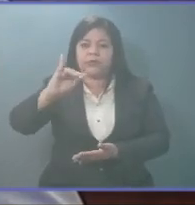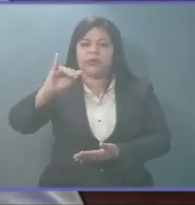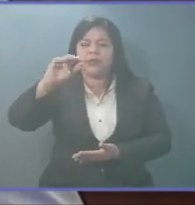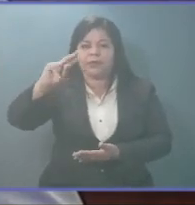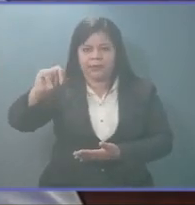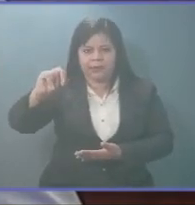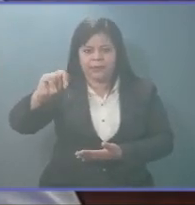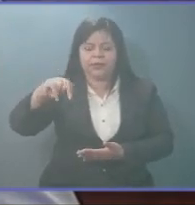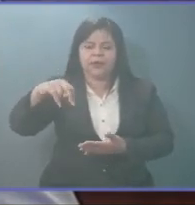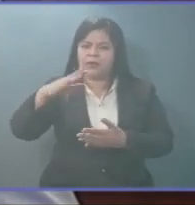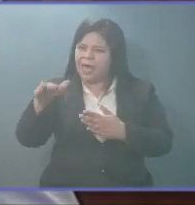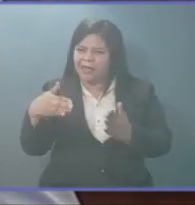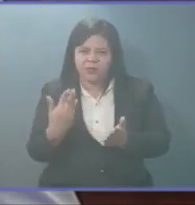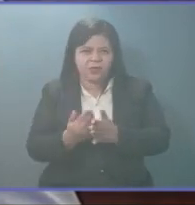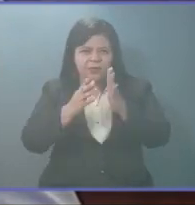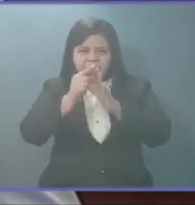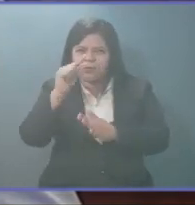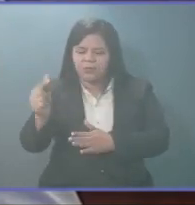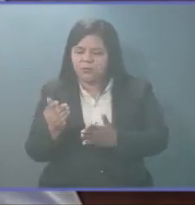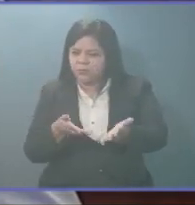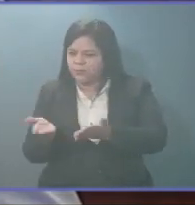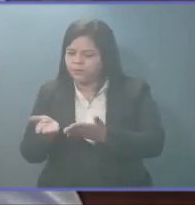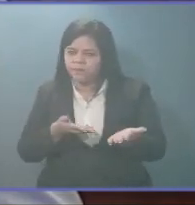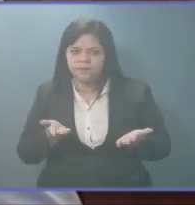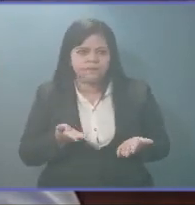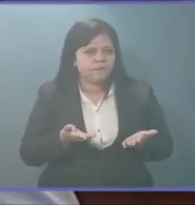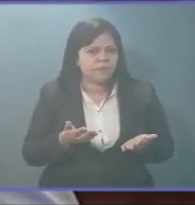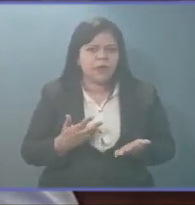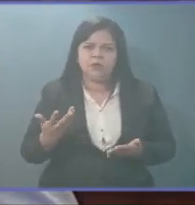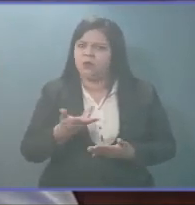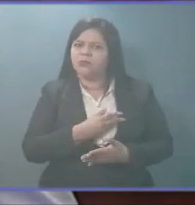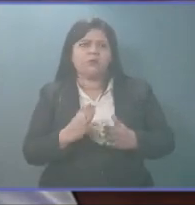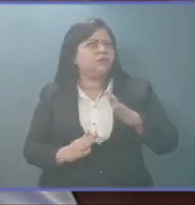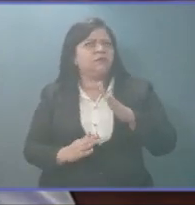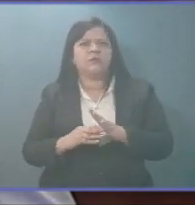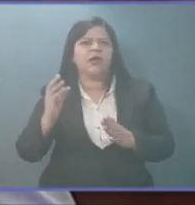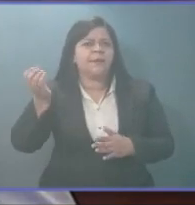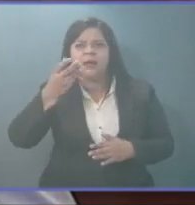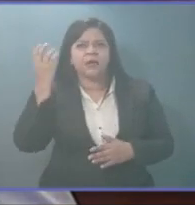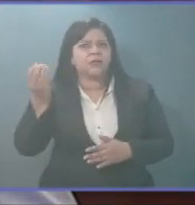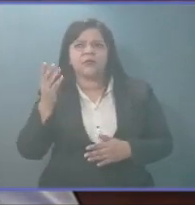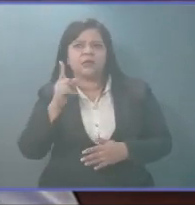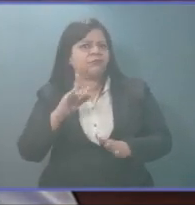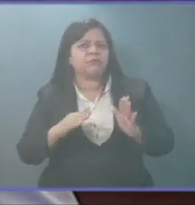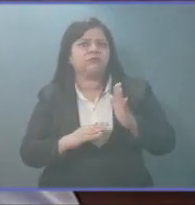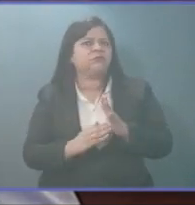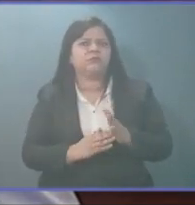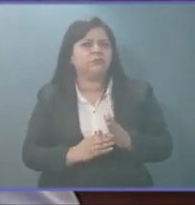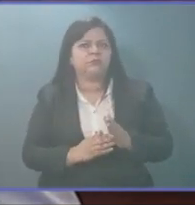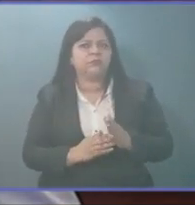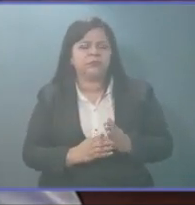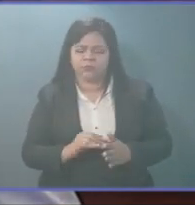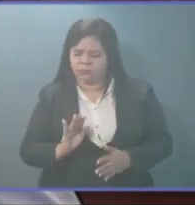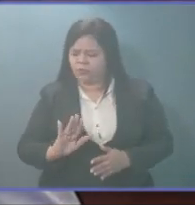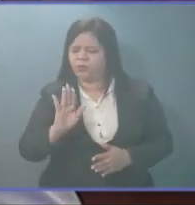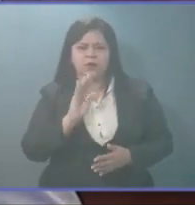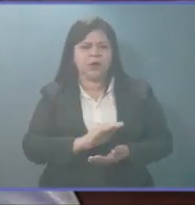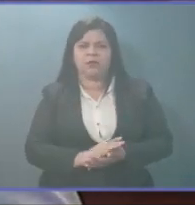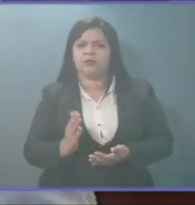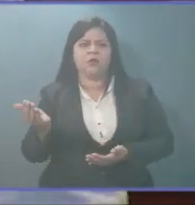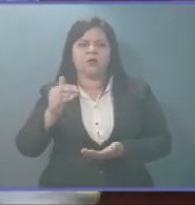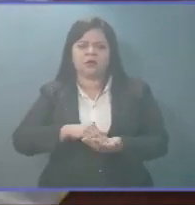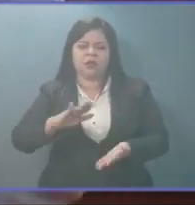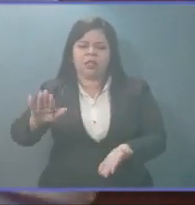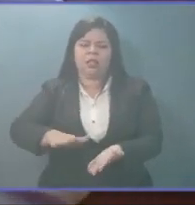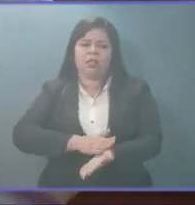se ha puesto al servicio de todas las instituciones de gobierno. No hemos parado en esta emergencia, eso es importante destacarlo. Nunca más se estará